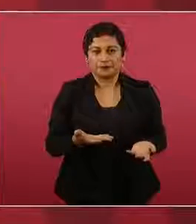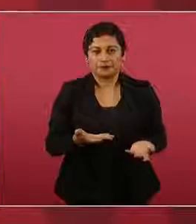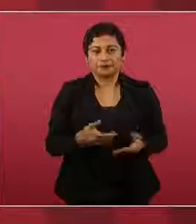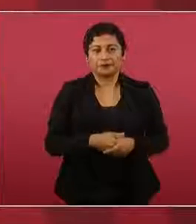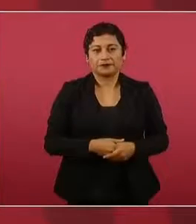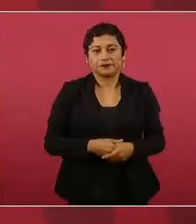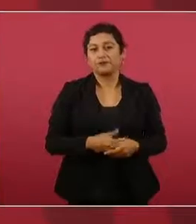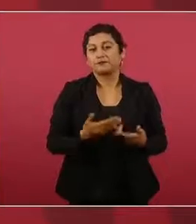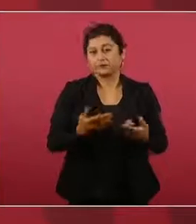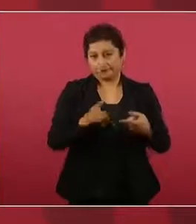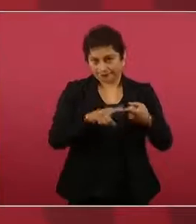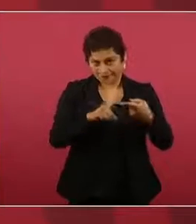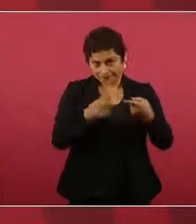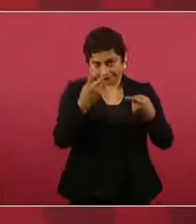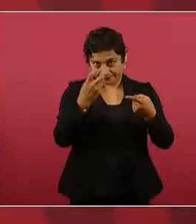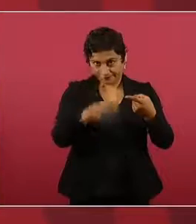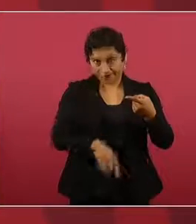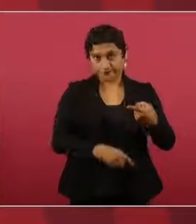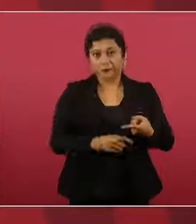Ese es un